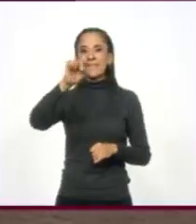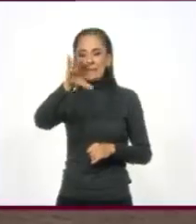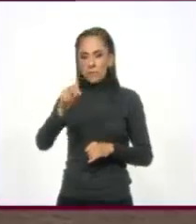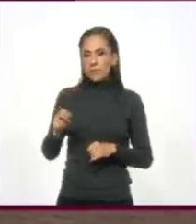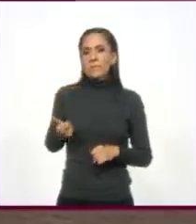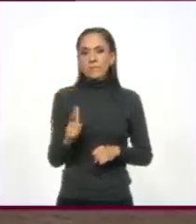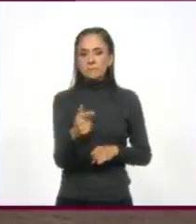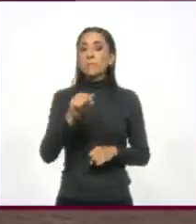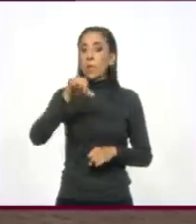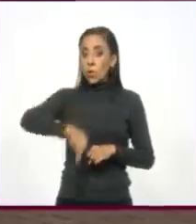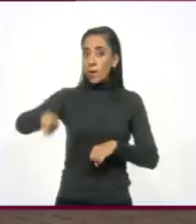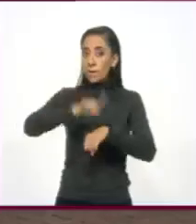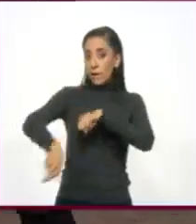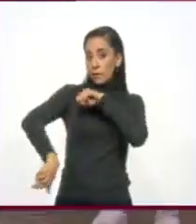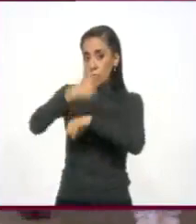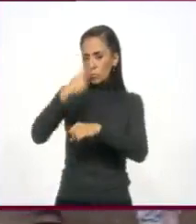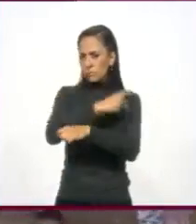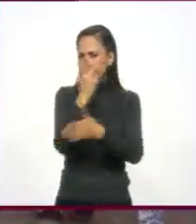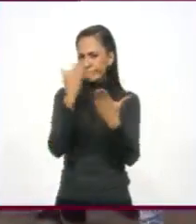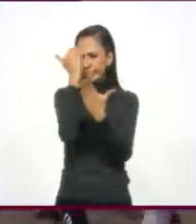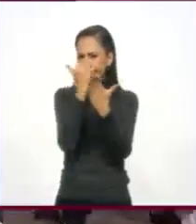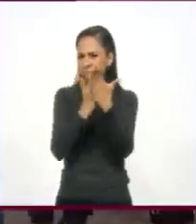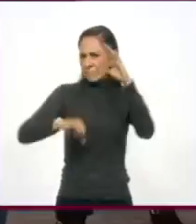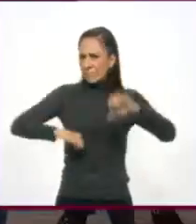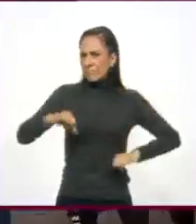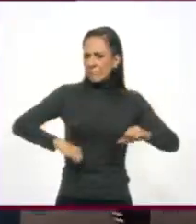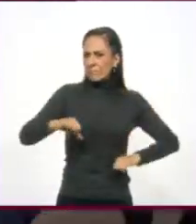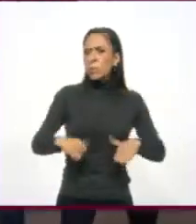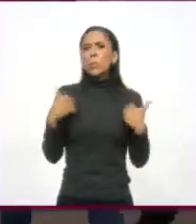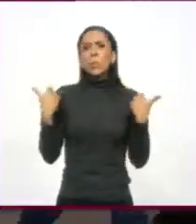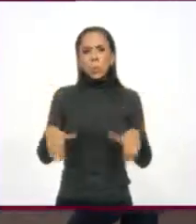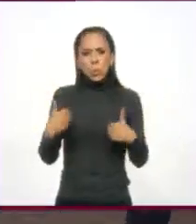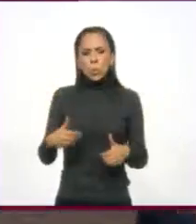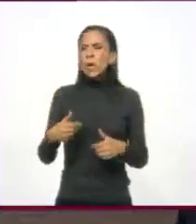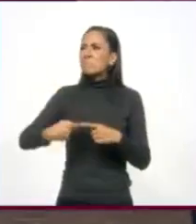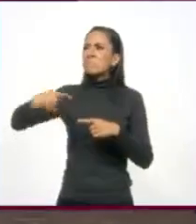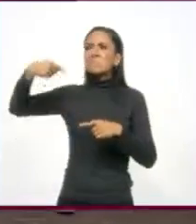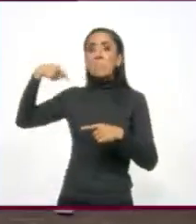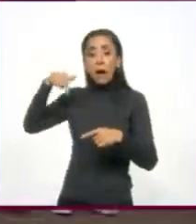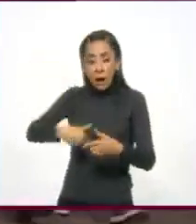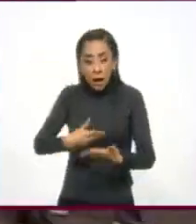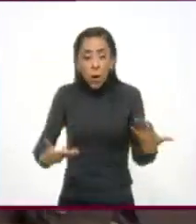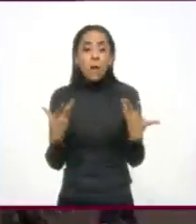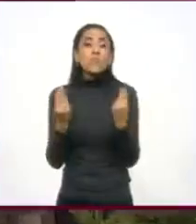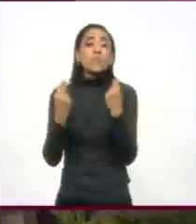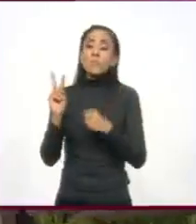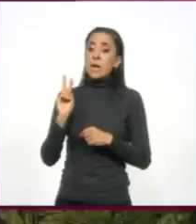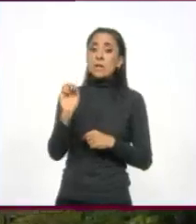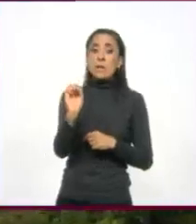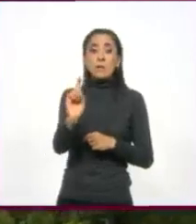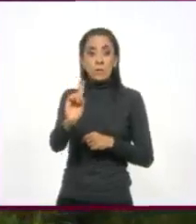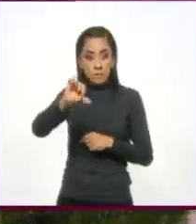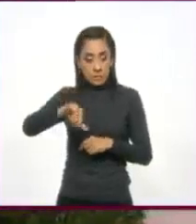día. El programa de actividades ha sido el más nutrido que ha habido en distintos días del festival este fin de semana. Hicimos